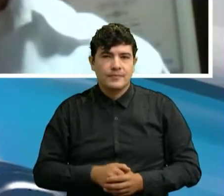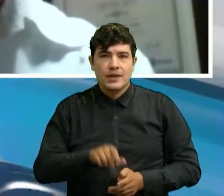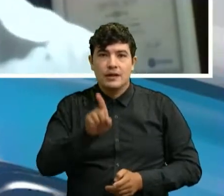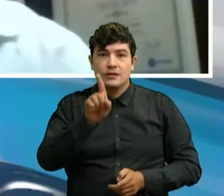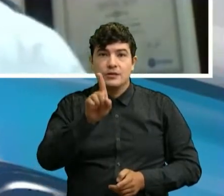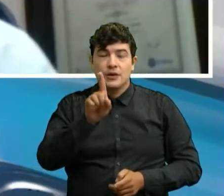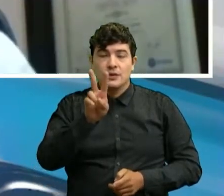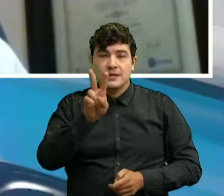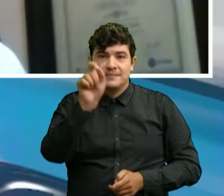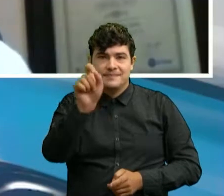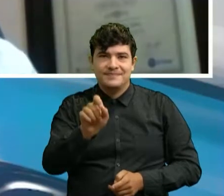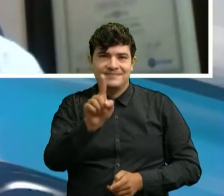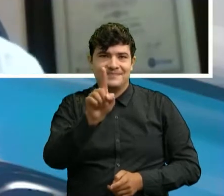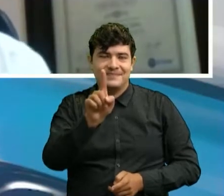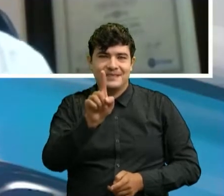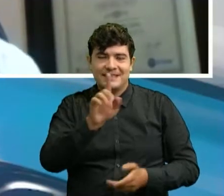2:13 PM, continuamos con las llamadas que nos hacen a través del